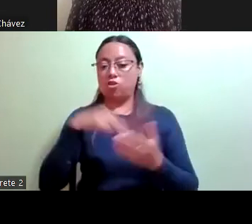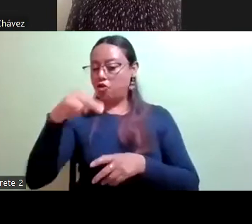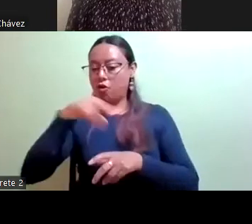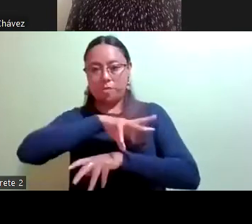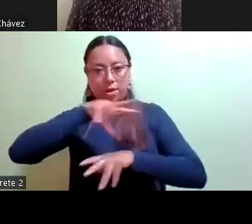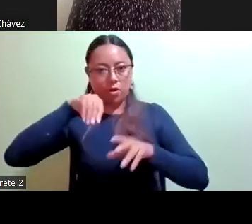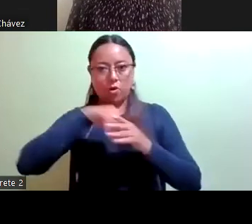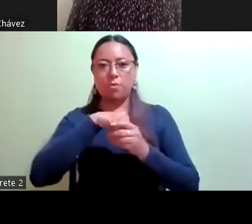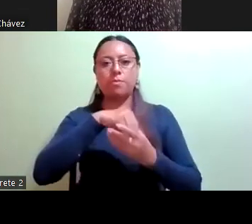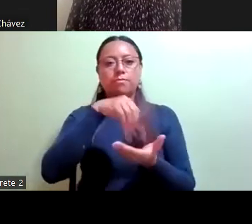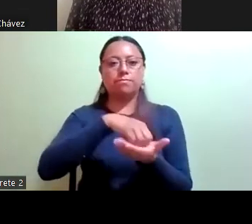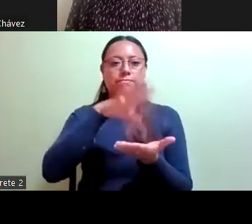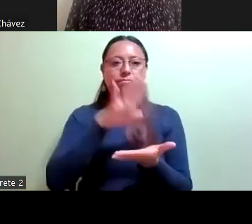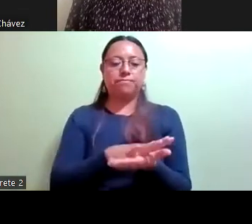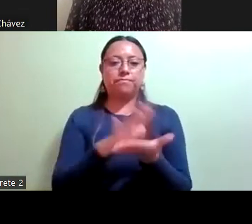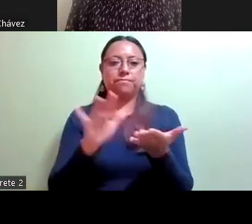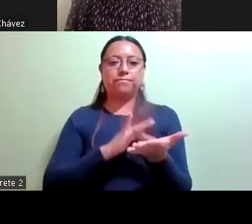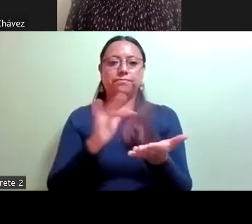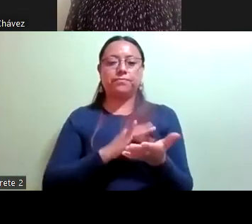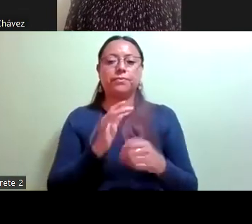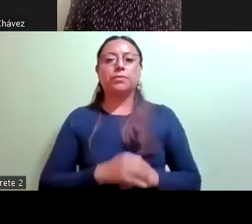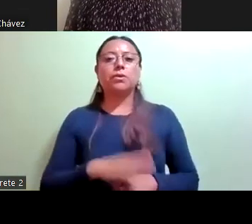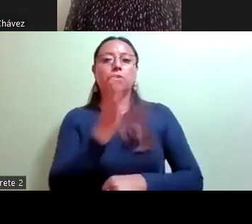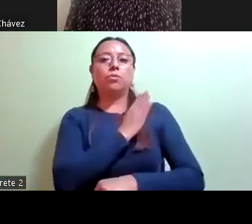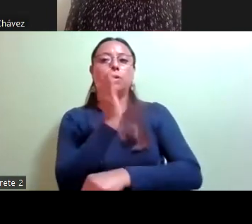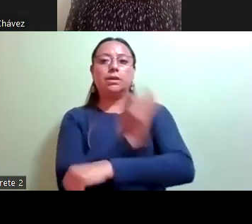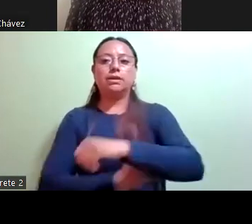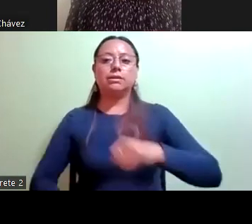Adelante, secretaria. Buenas tardes.